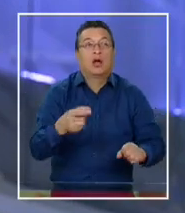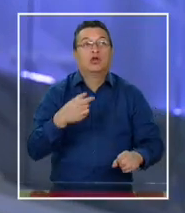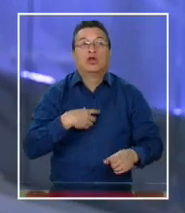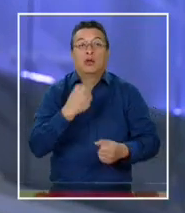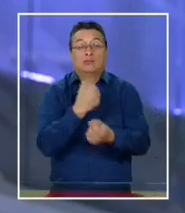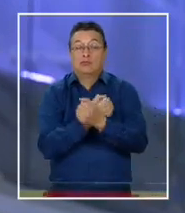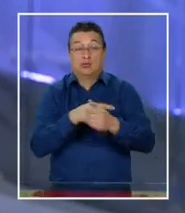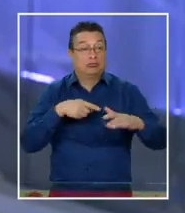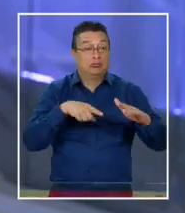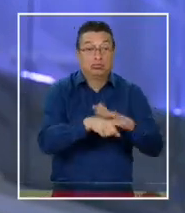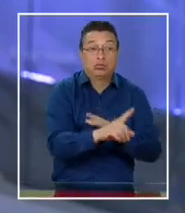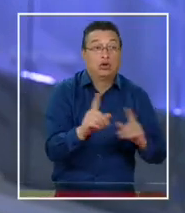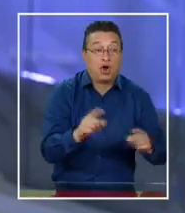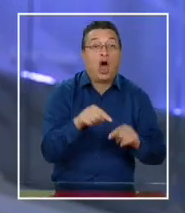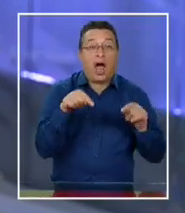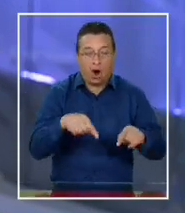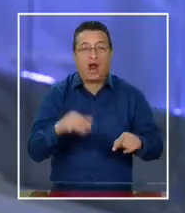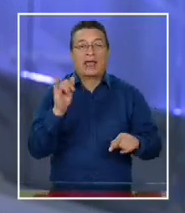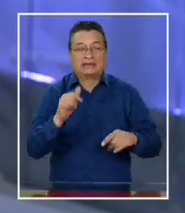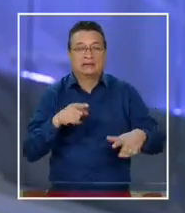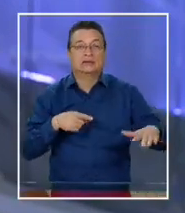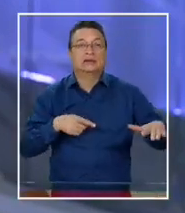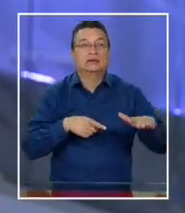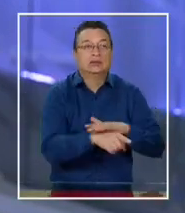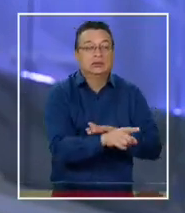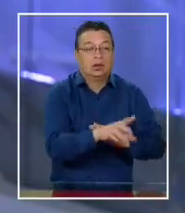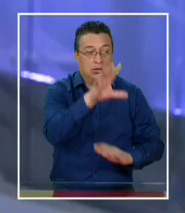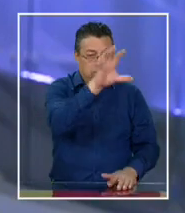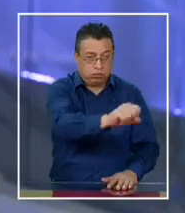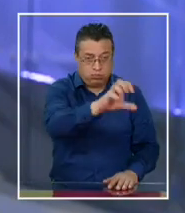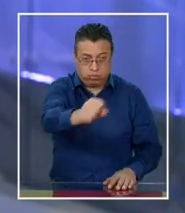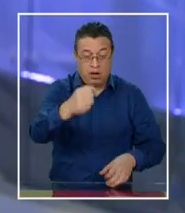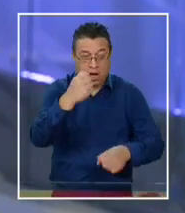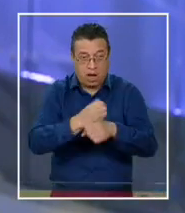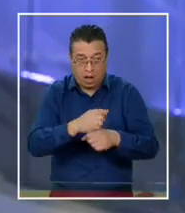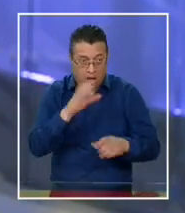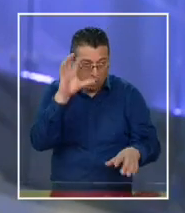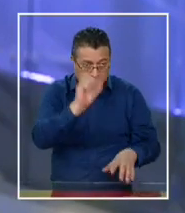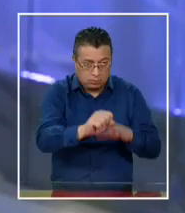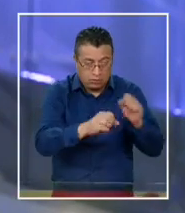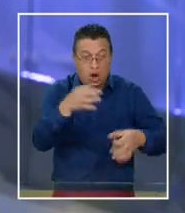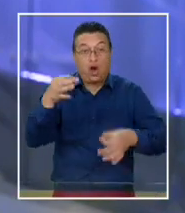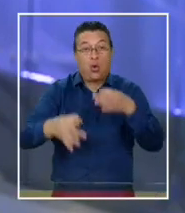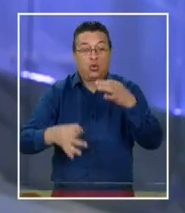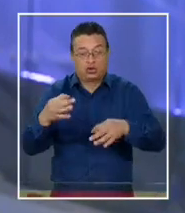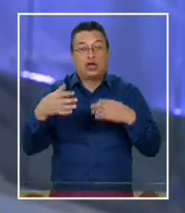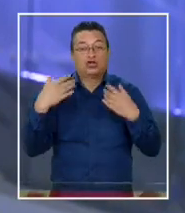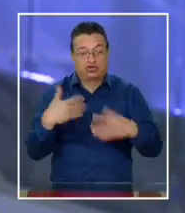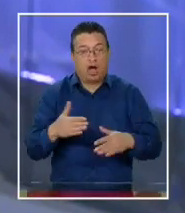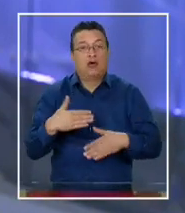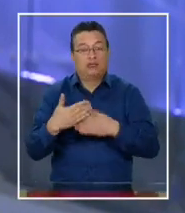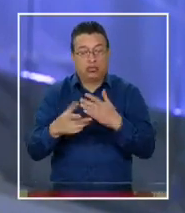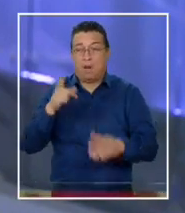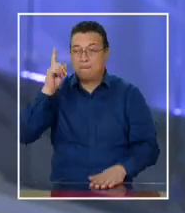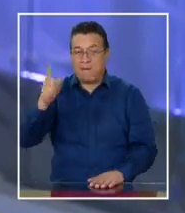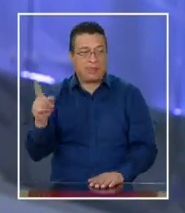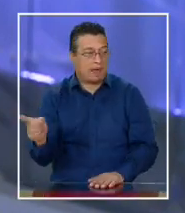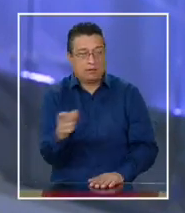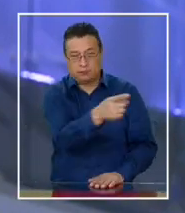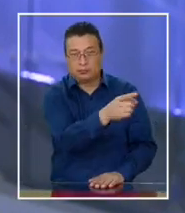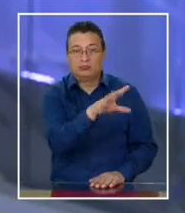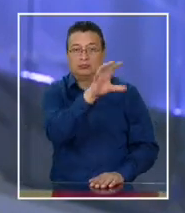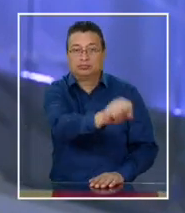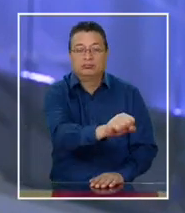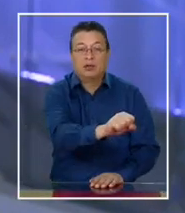intervienen la policía hay que intervinieron porque fueron pescados infraganti había un proceso judicial en estado de dictar que se actuara